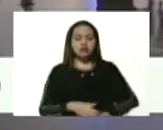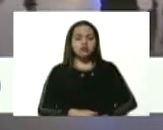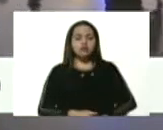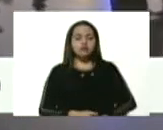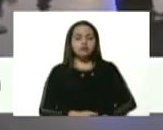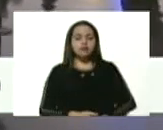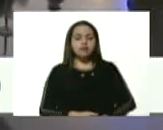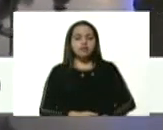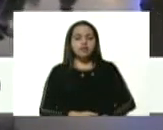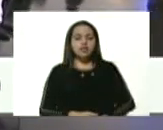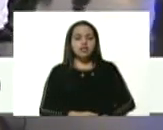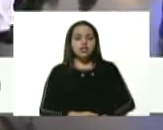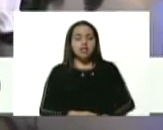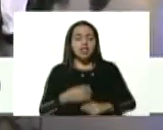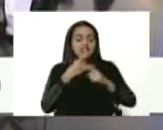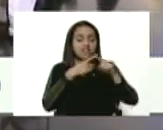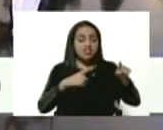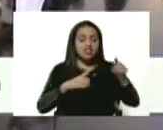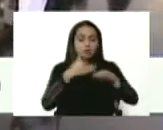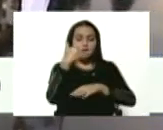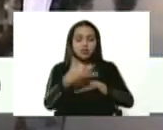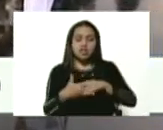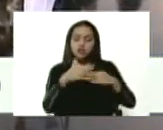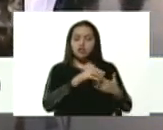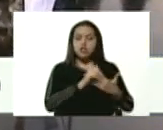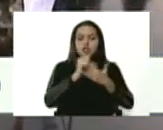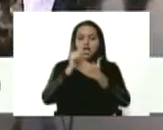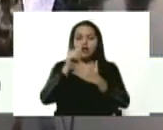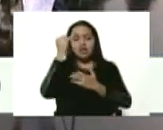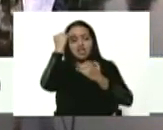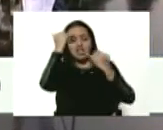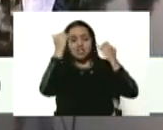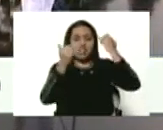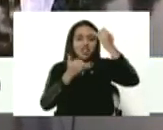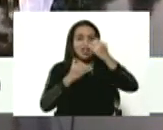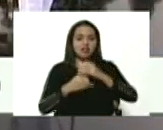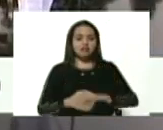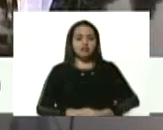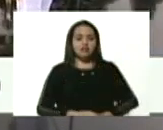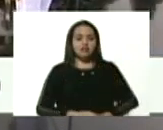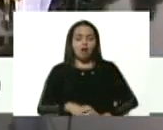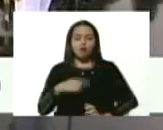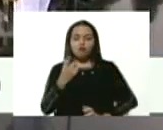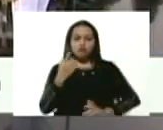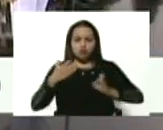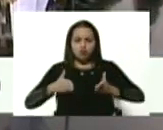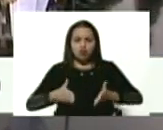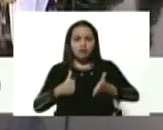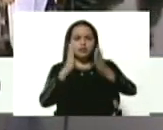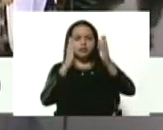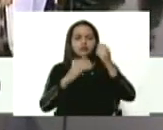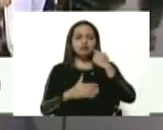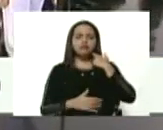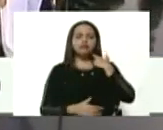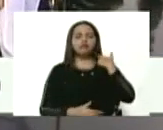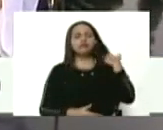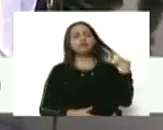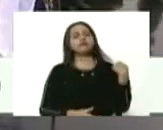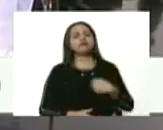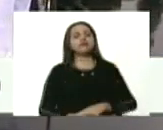las diferencias de proyectos, de liderazgo, de ideas, por un solo camino, el